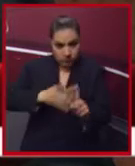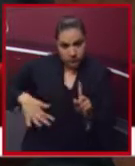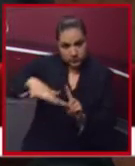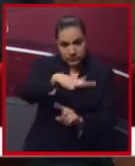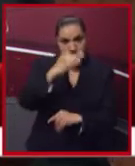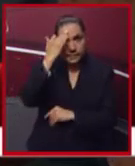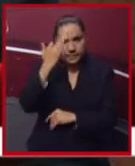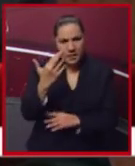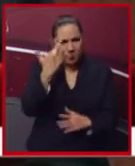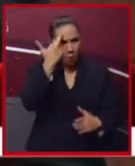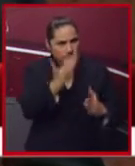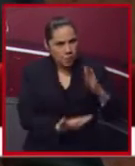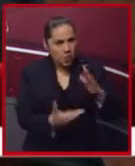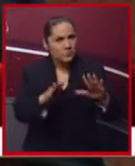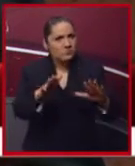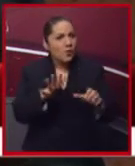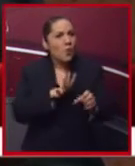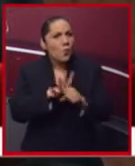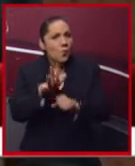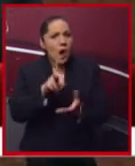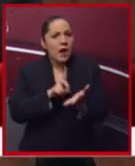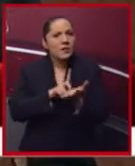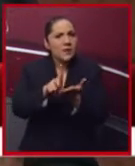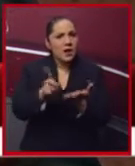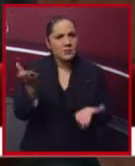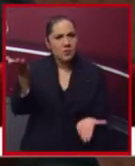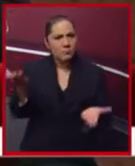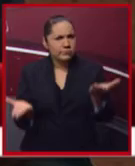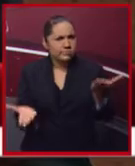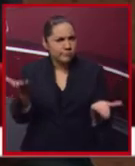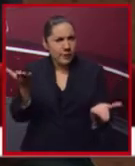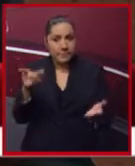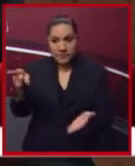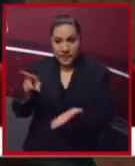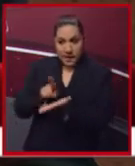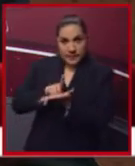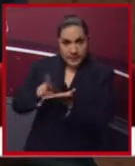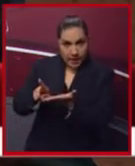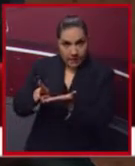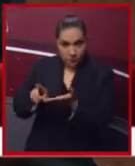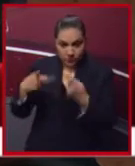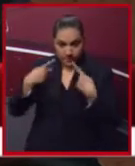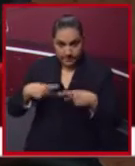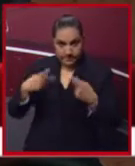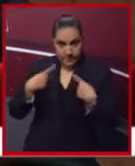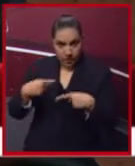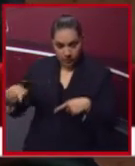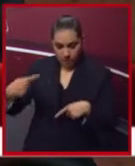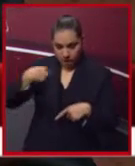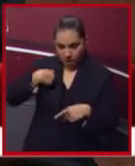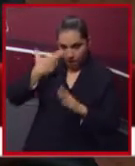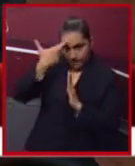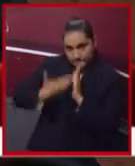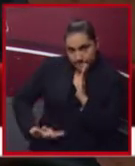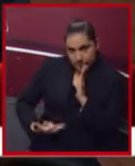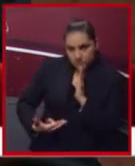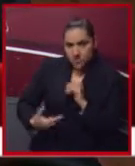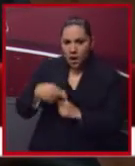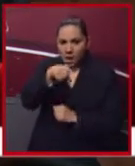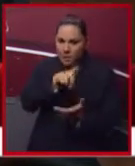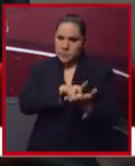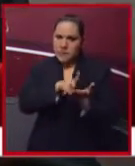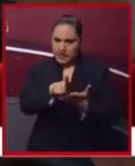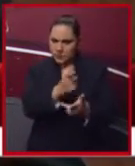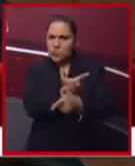derechos, el derecho de las víctimas, el derecho a la vida e integridad que se valoran en este tipo de delitos, como